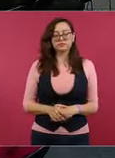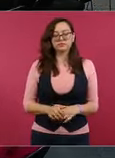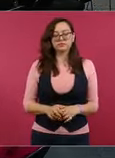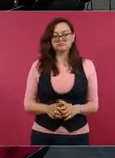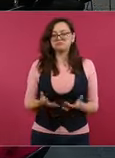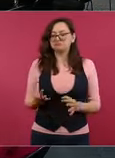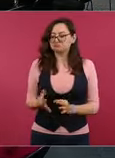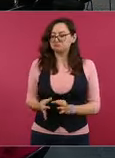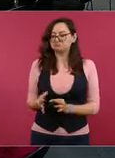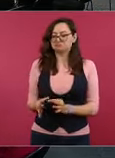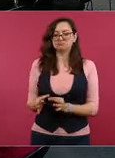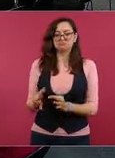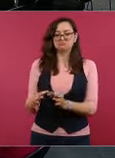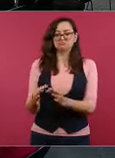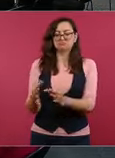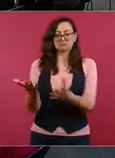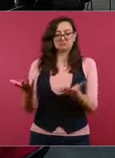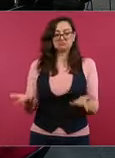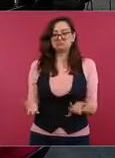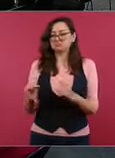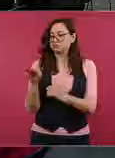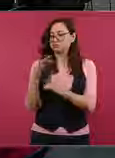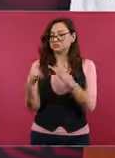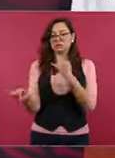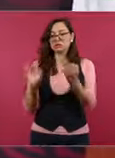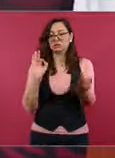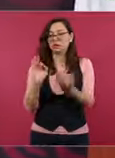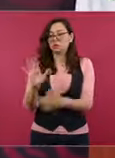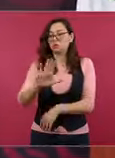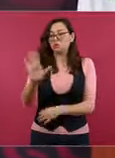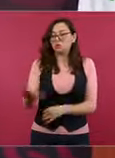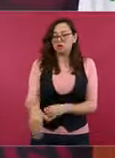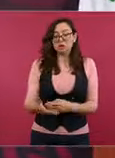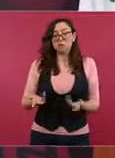actúan de manera consecuente hasta que se mueren.